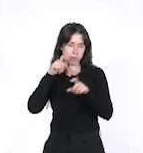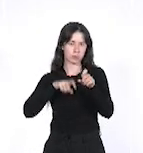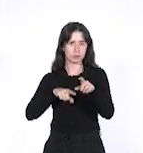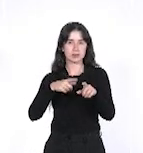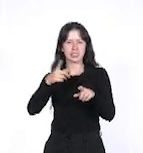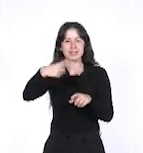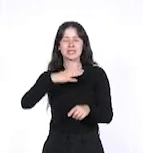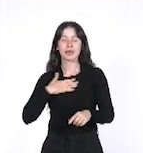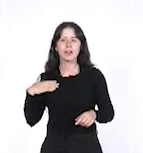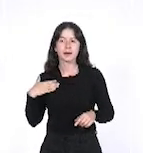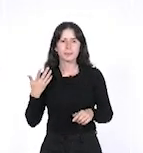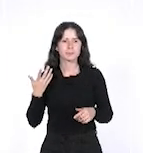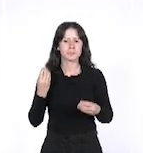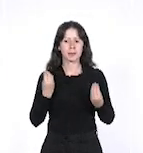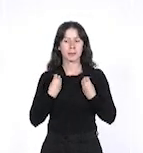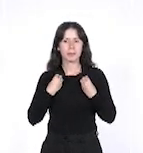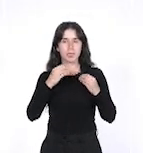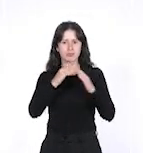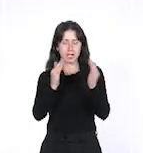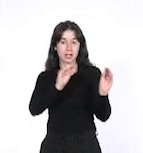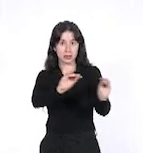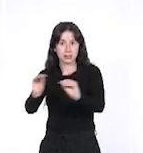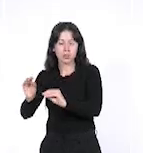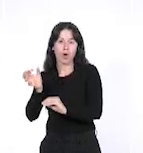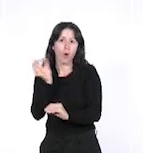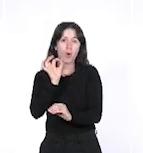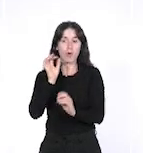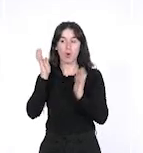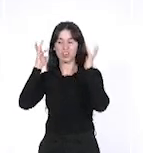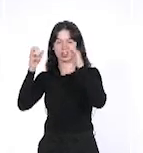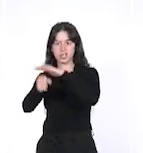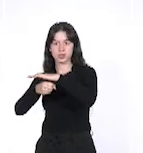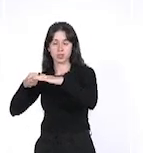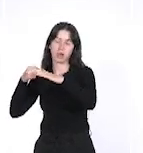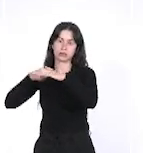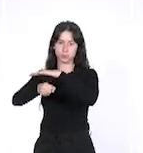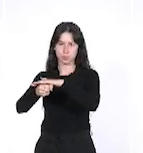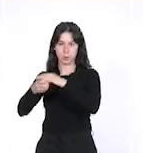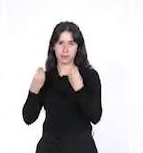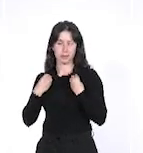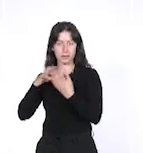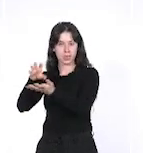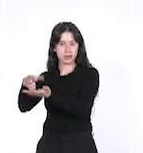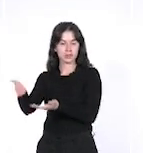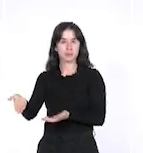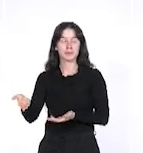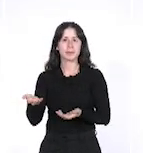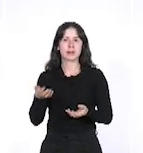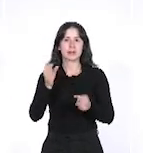nuestra casa en nuestro hogar o o queremos vivir en un entorno institucionalizado pues obviamente yo creo que que está